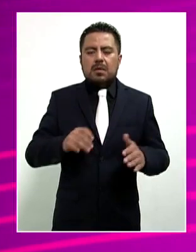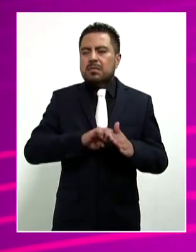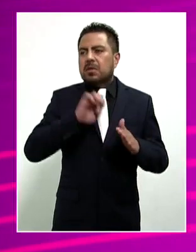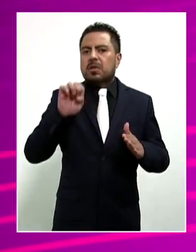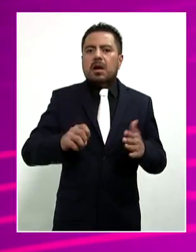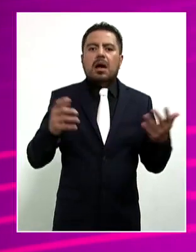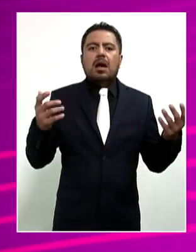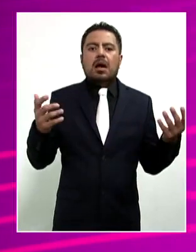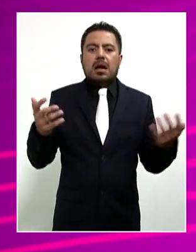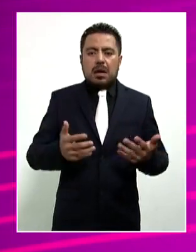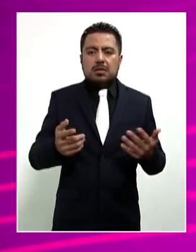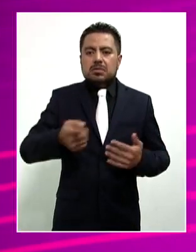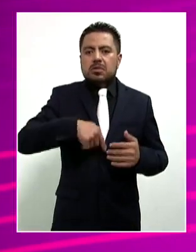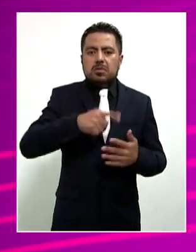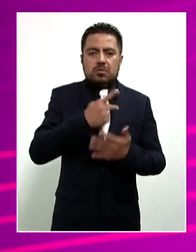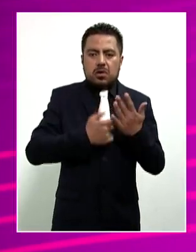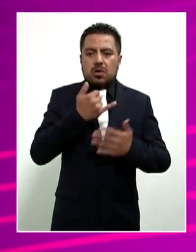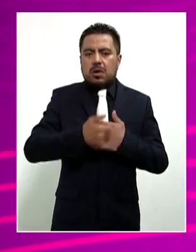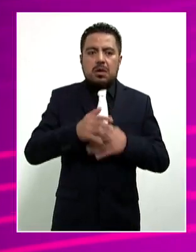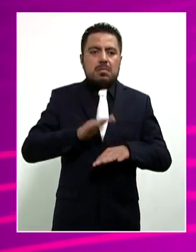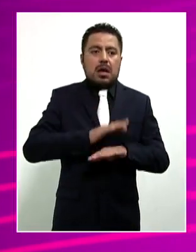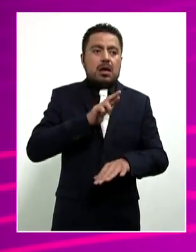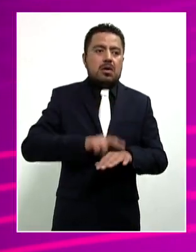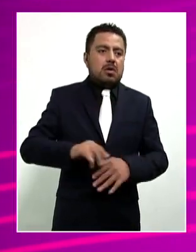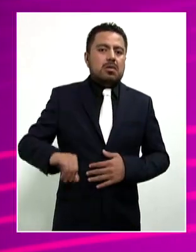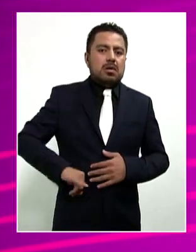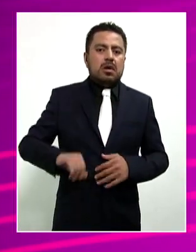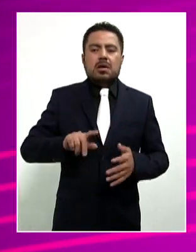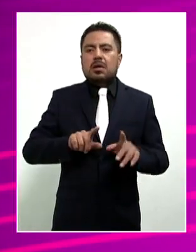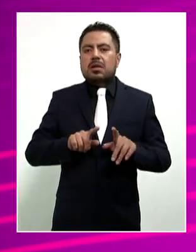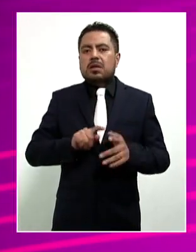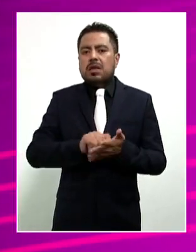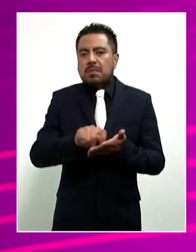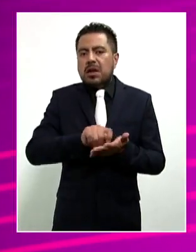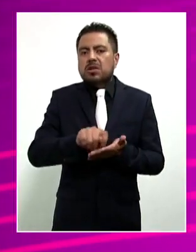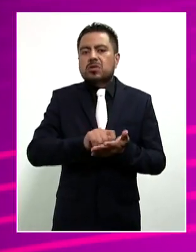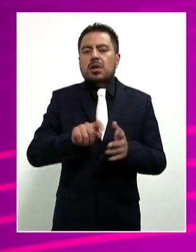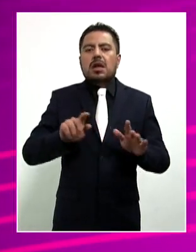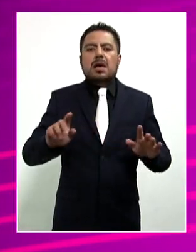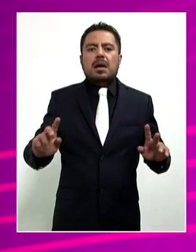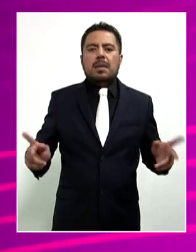hemos hecho un proyecto muy interesante en Tapachula, Palenque,